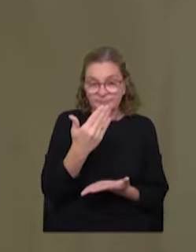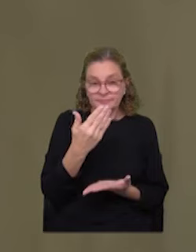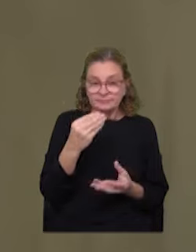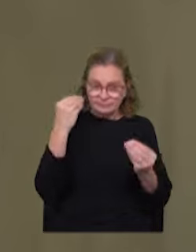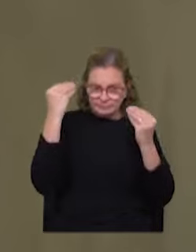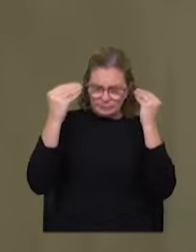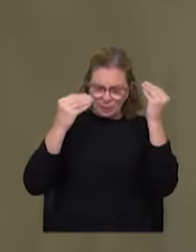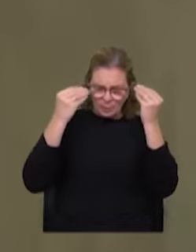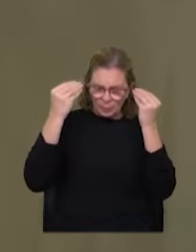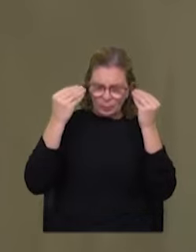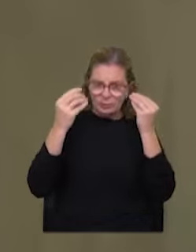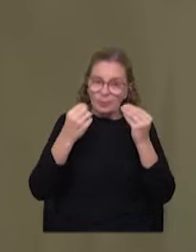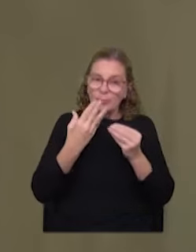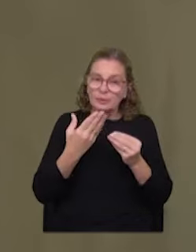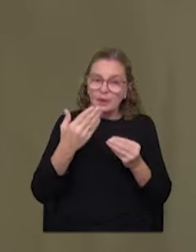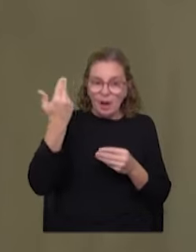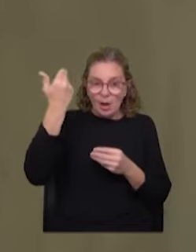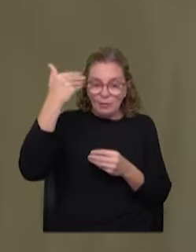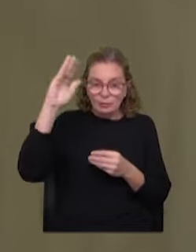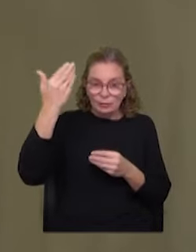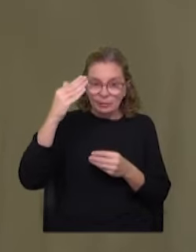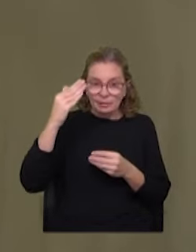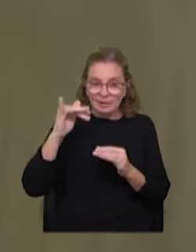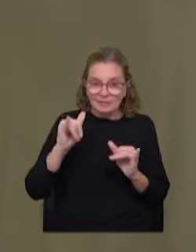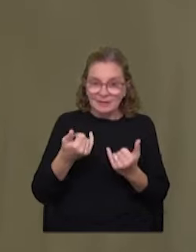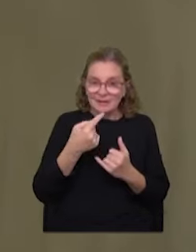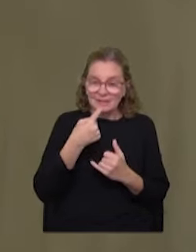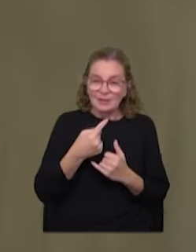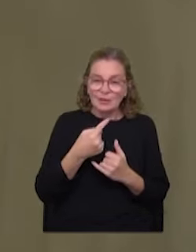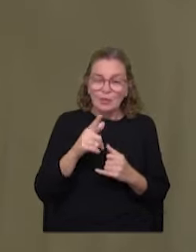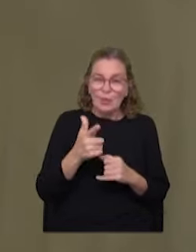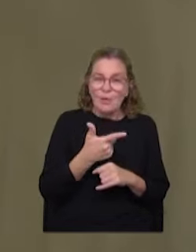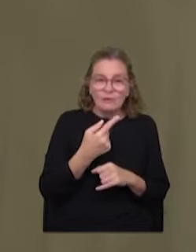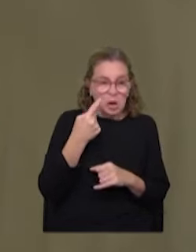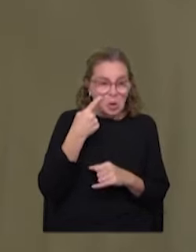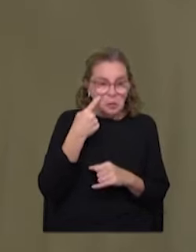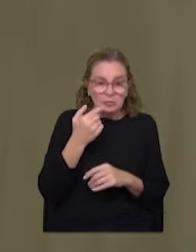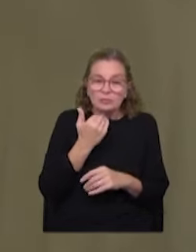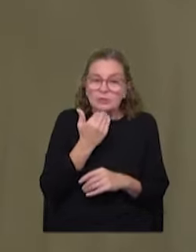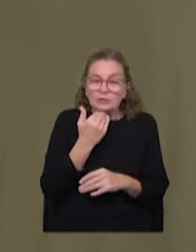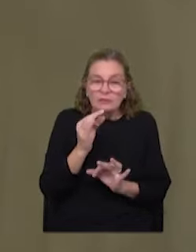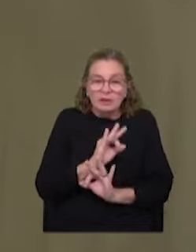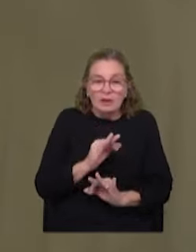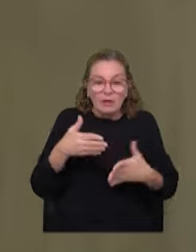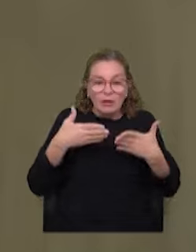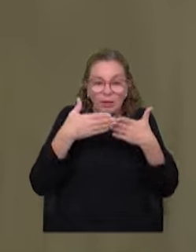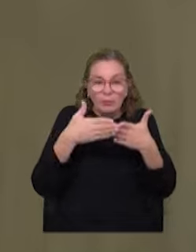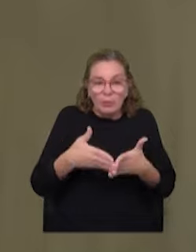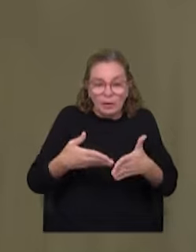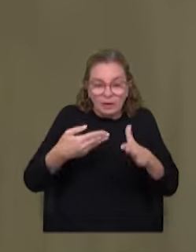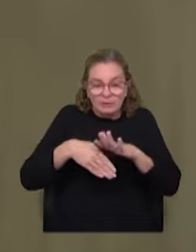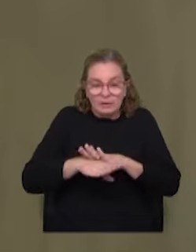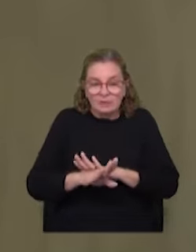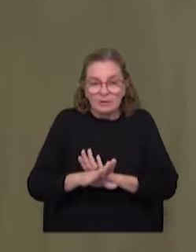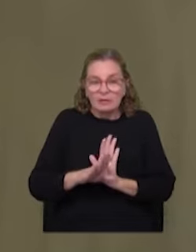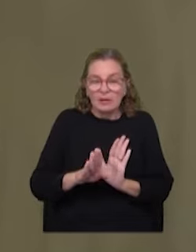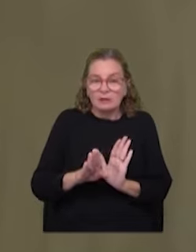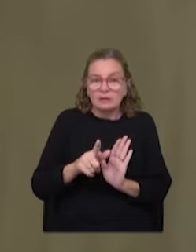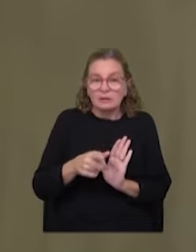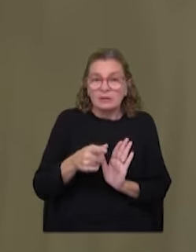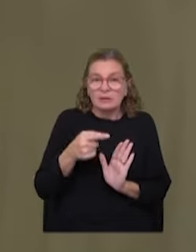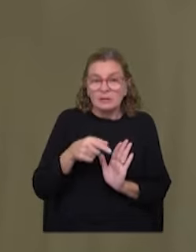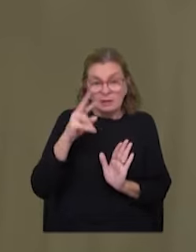preocupación porque las autoridades hayan manifestado que no había conocimiento de que este buque iba a ingresar y por este